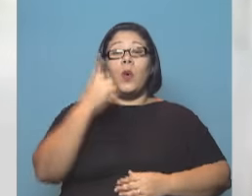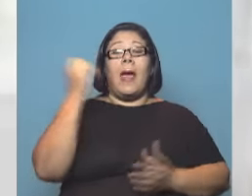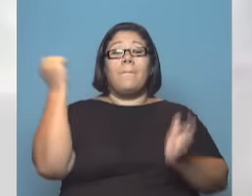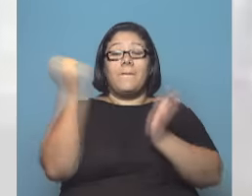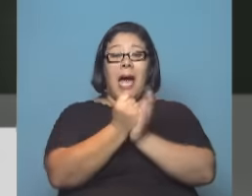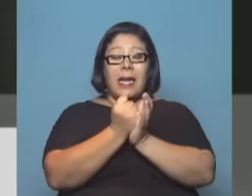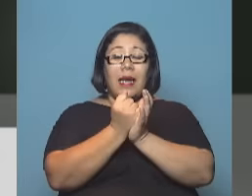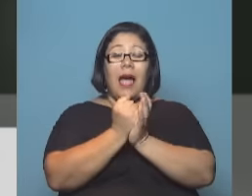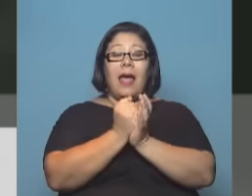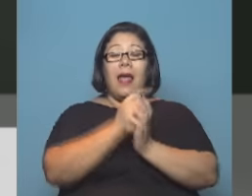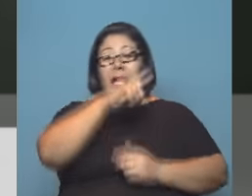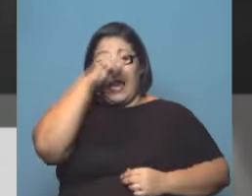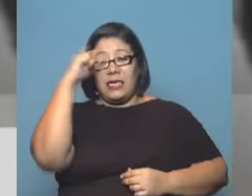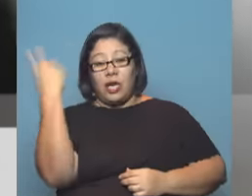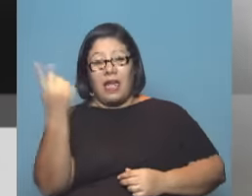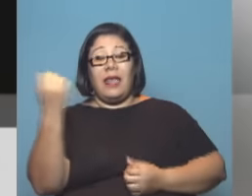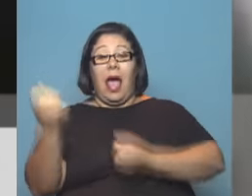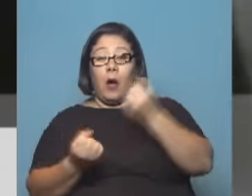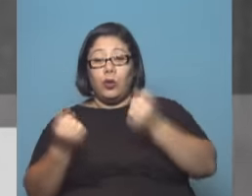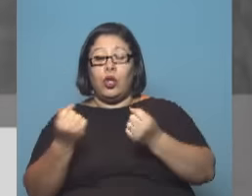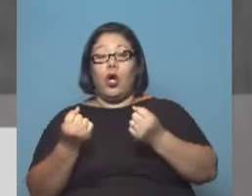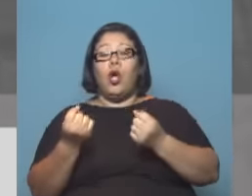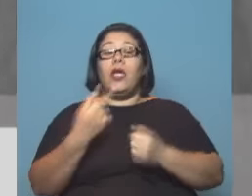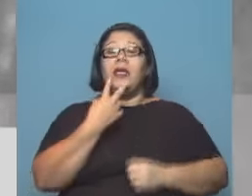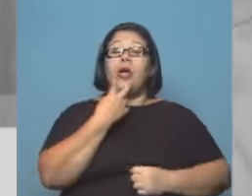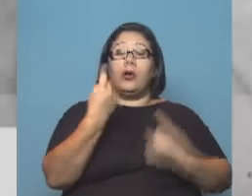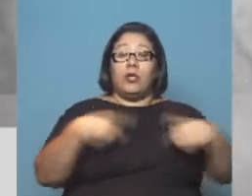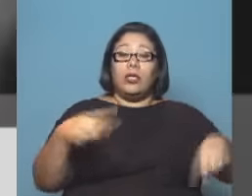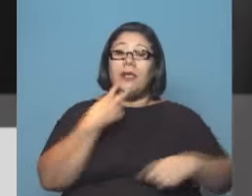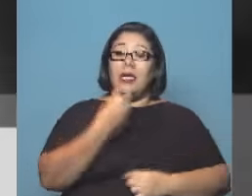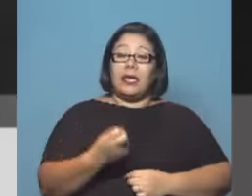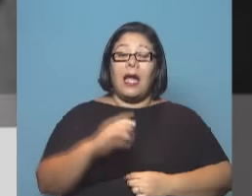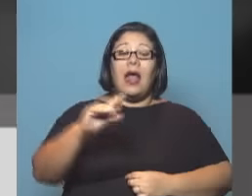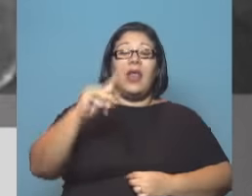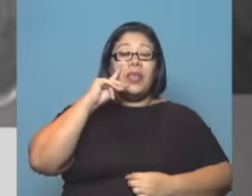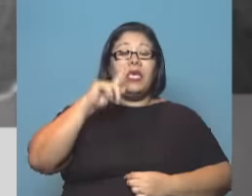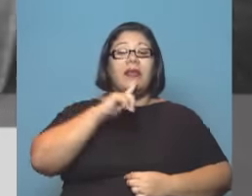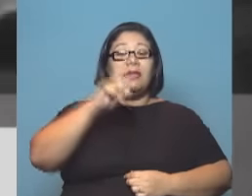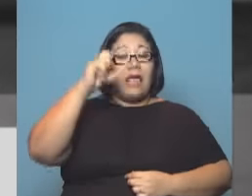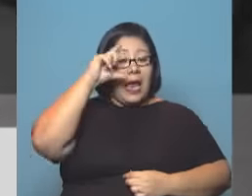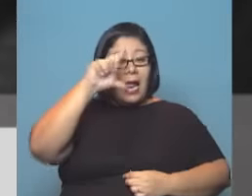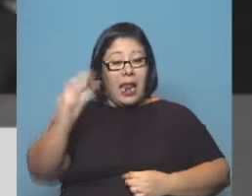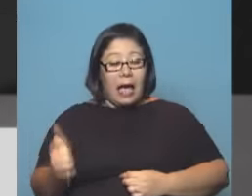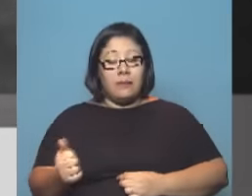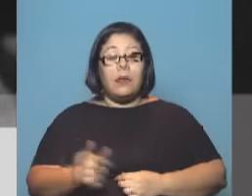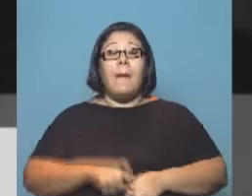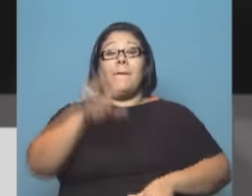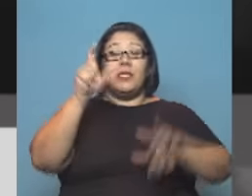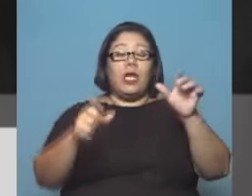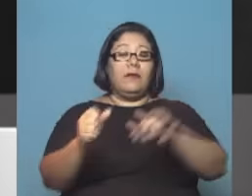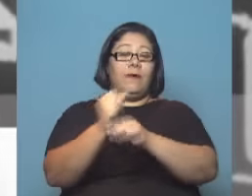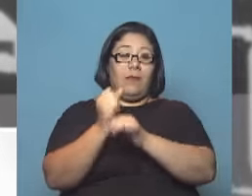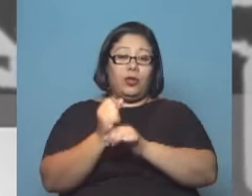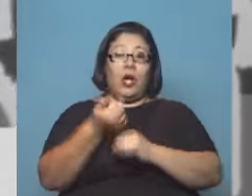nacional de automóviles y de electrodomésticos, el Ditela pronto comenzó a seducir a muchos artistas de vanguardia. Desde sus